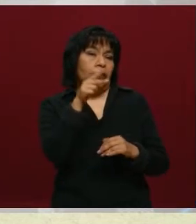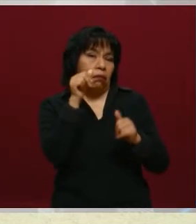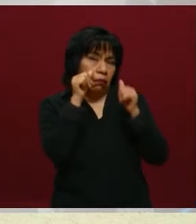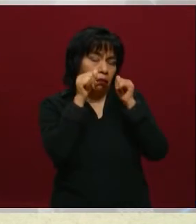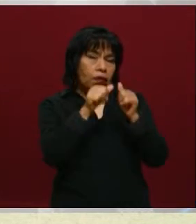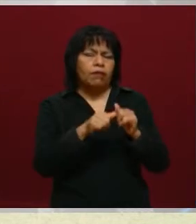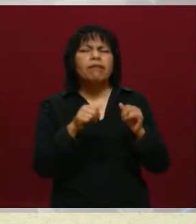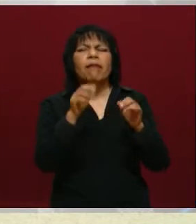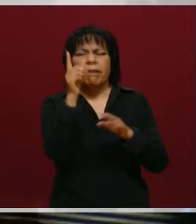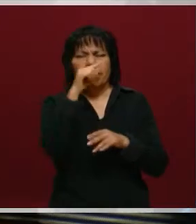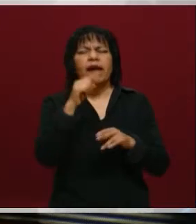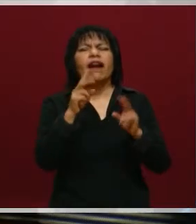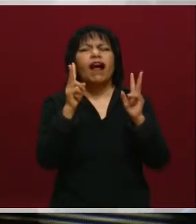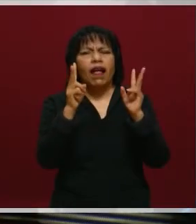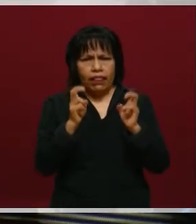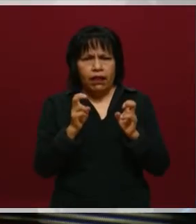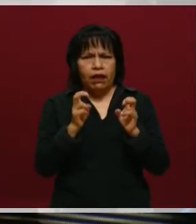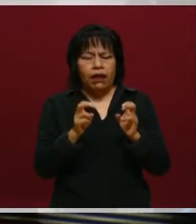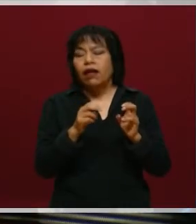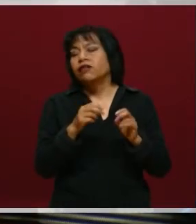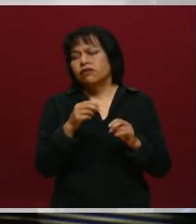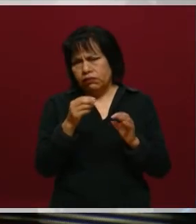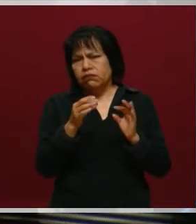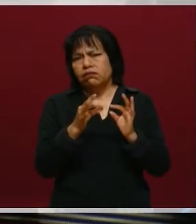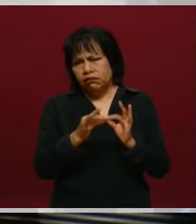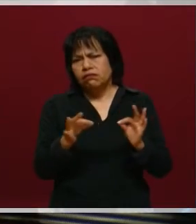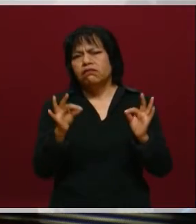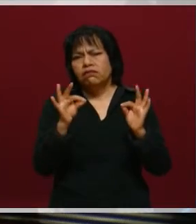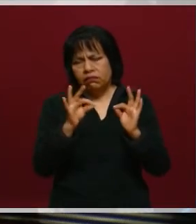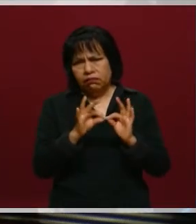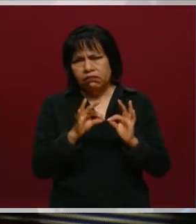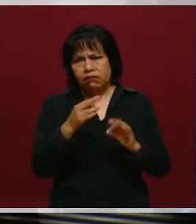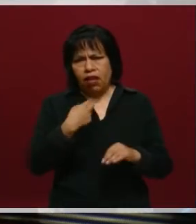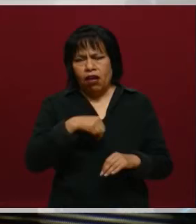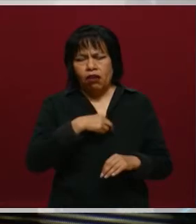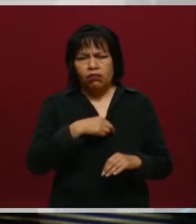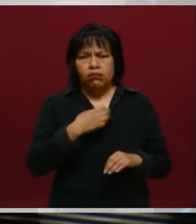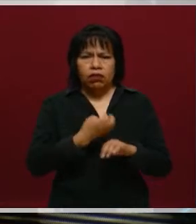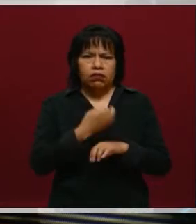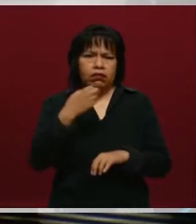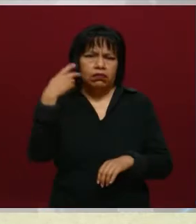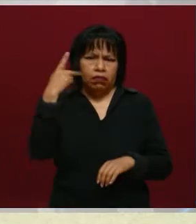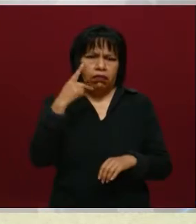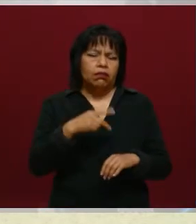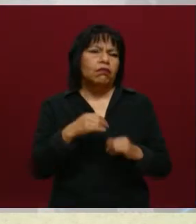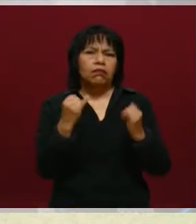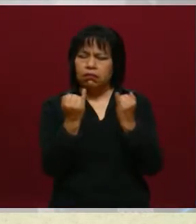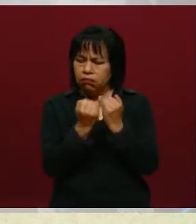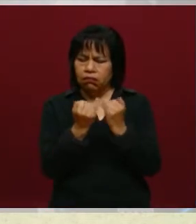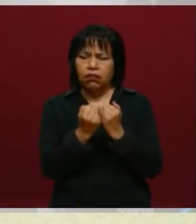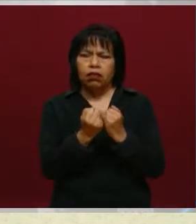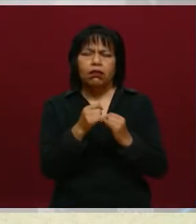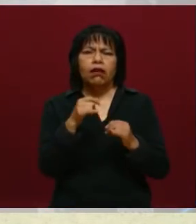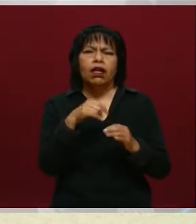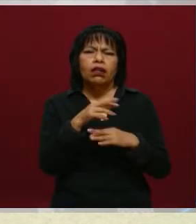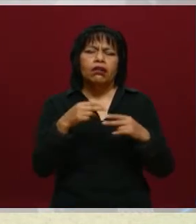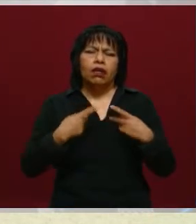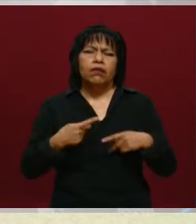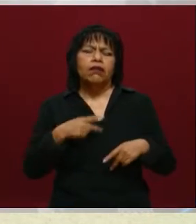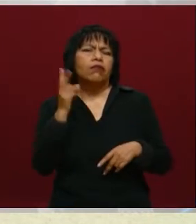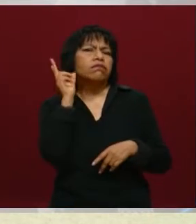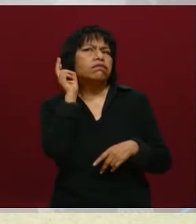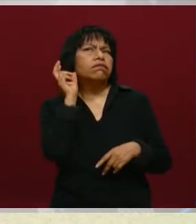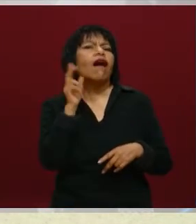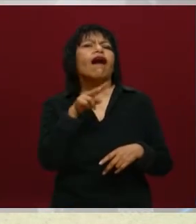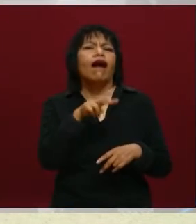descargar es una riqueza que tenemos en nuestro estado estamos hablando pero la gente que nos está escuchando tanto docentes como